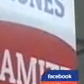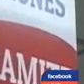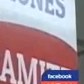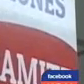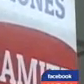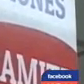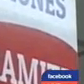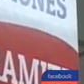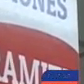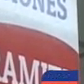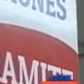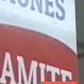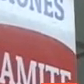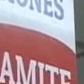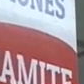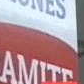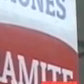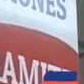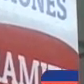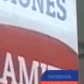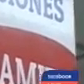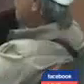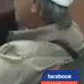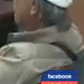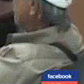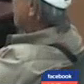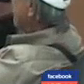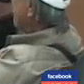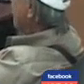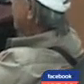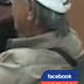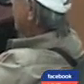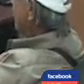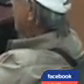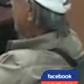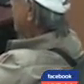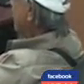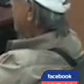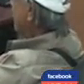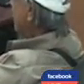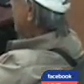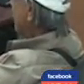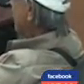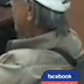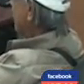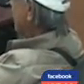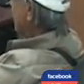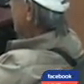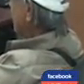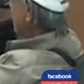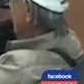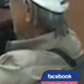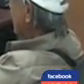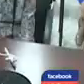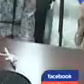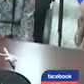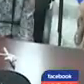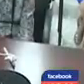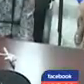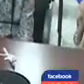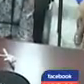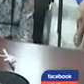hasta la fecha no tienen respuesta acerca del tema y dentro de las discusiones está precisamente el incremento a las